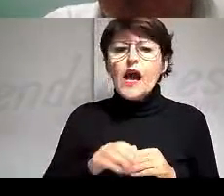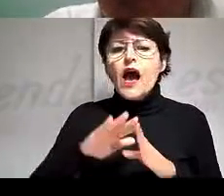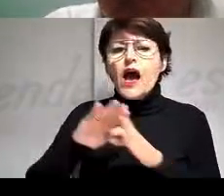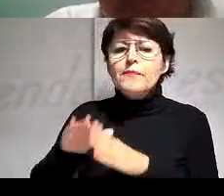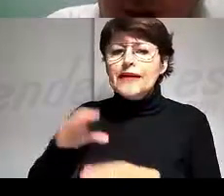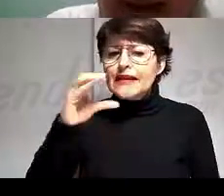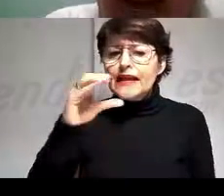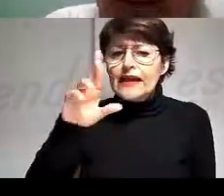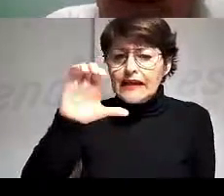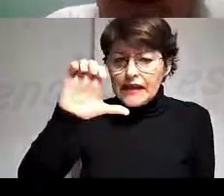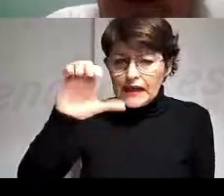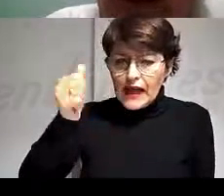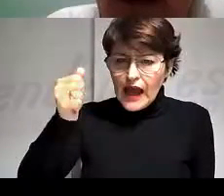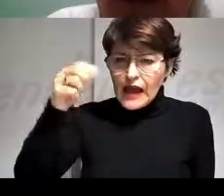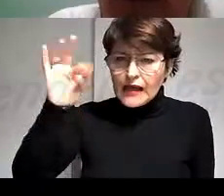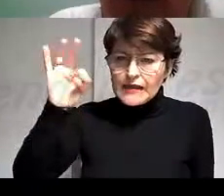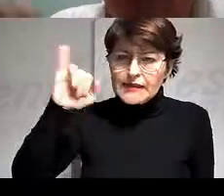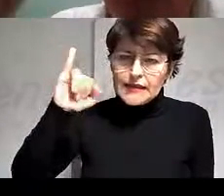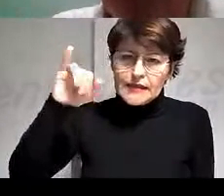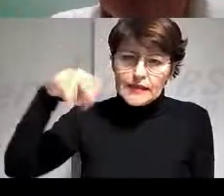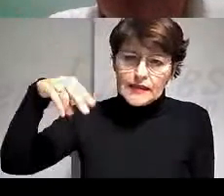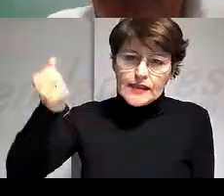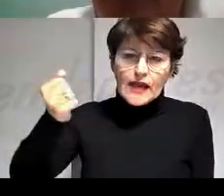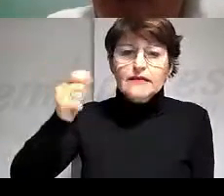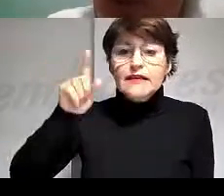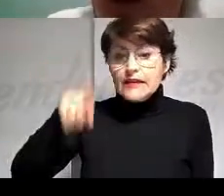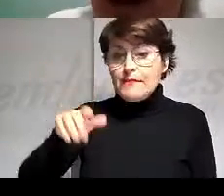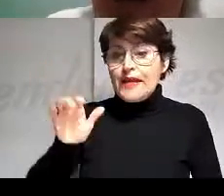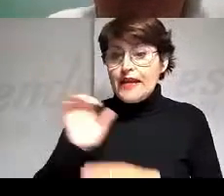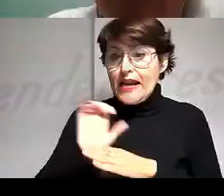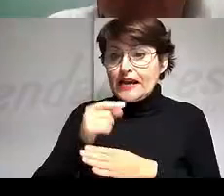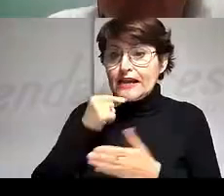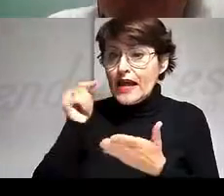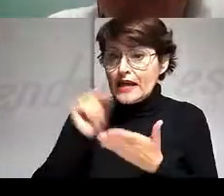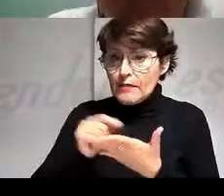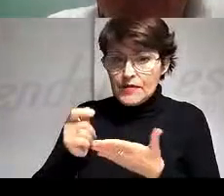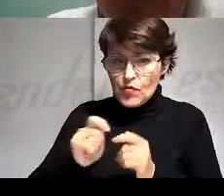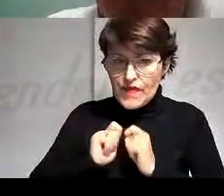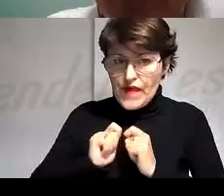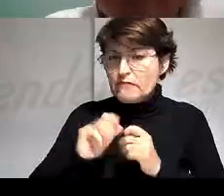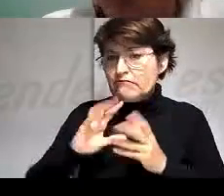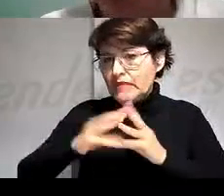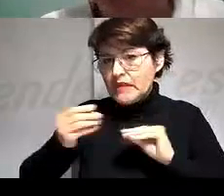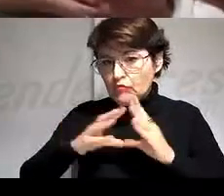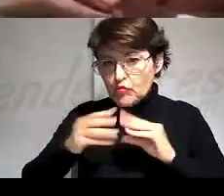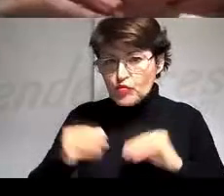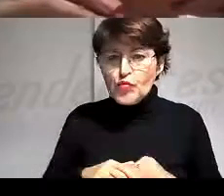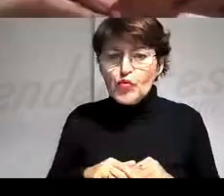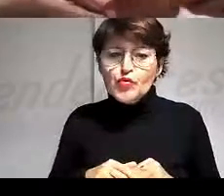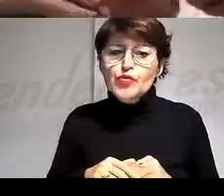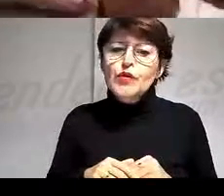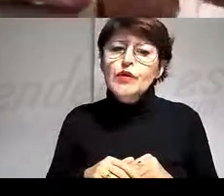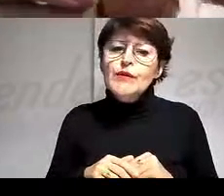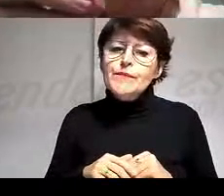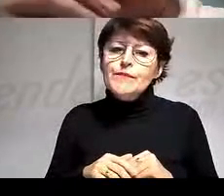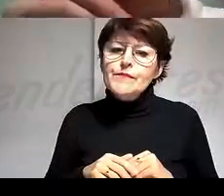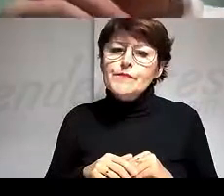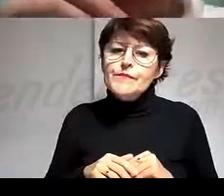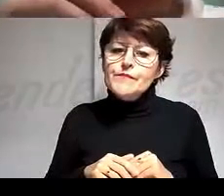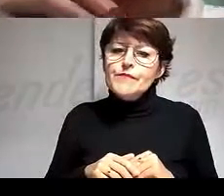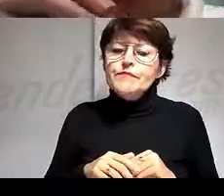creatina, fuente también de energía inmediata a nivel muscular. Tenemos la creatina forma